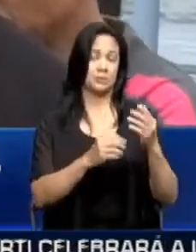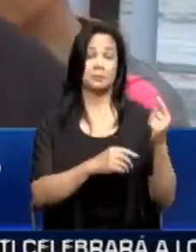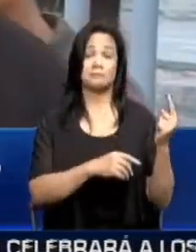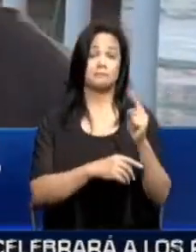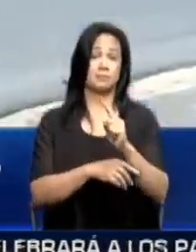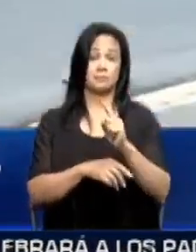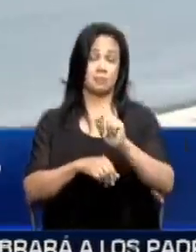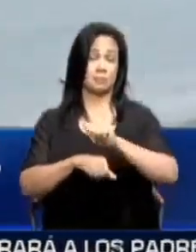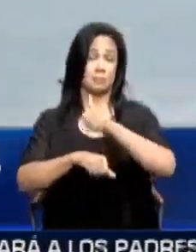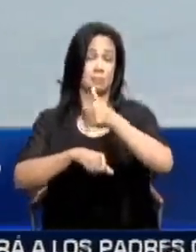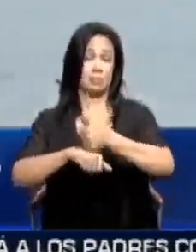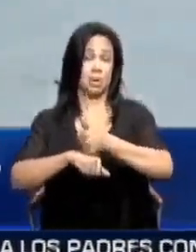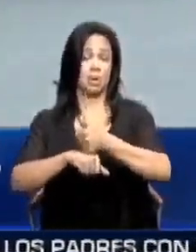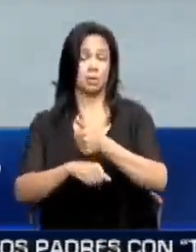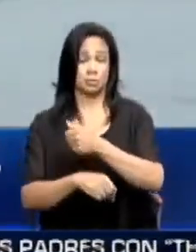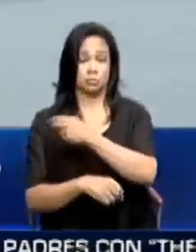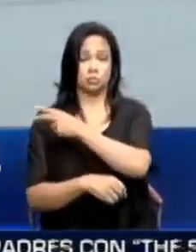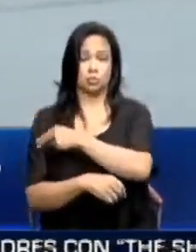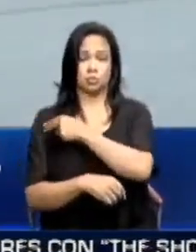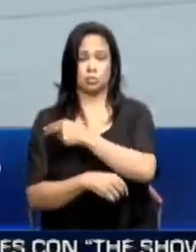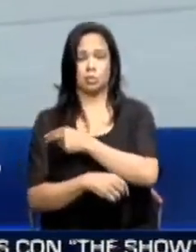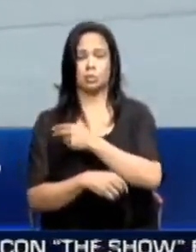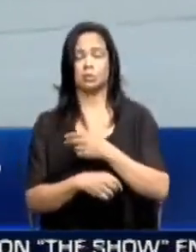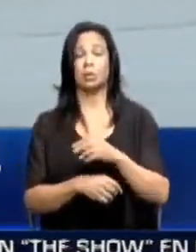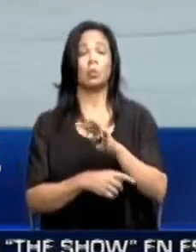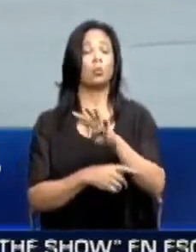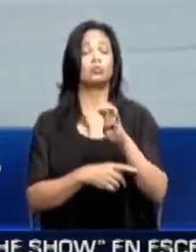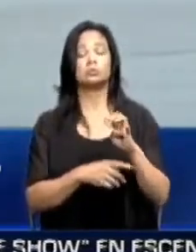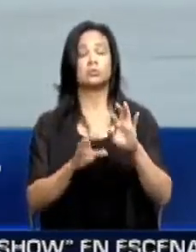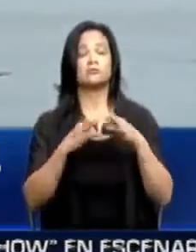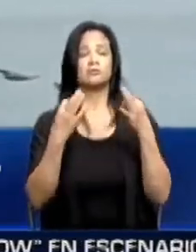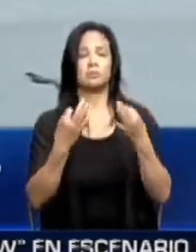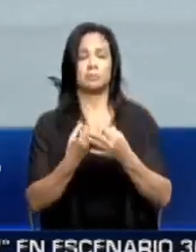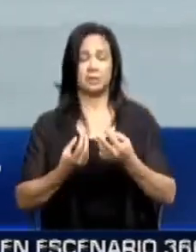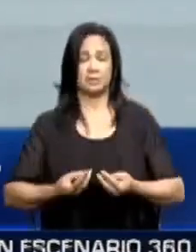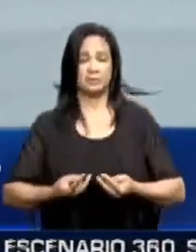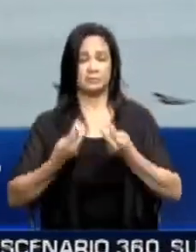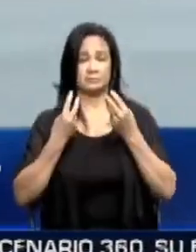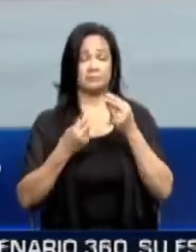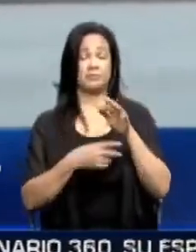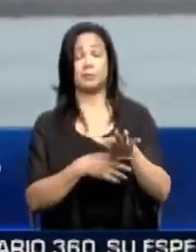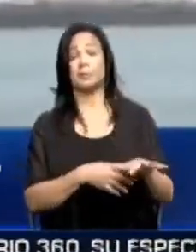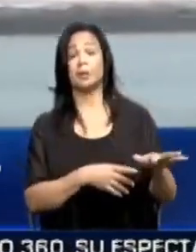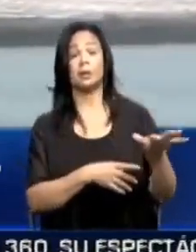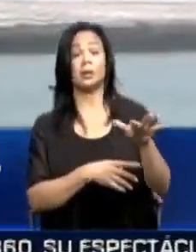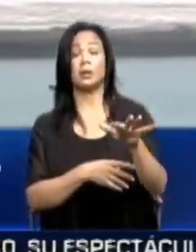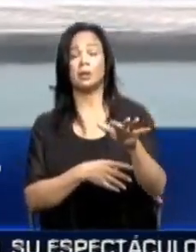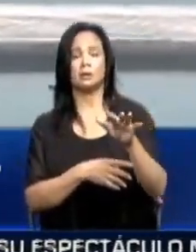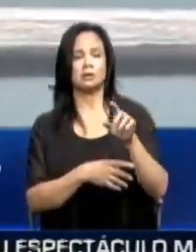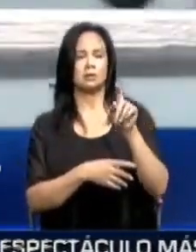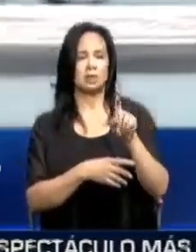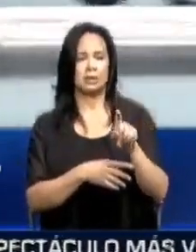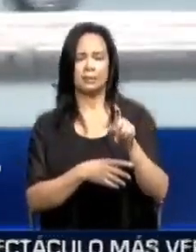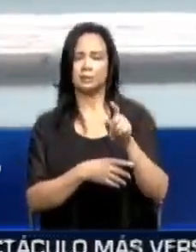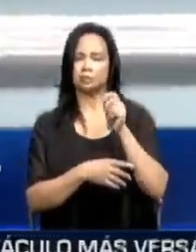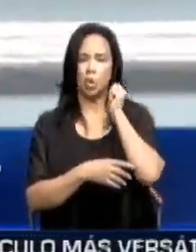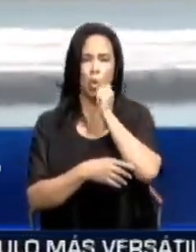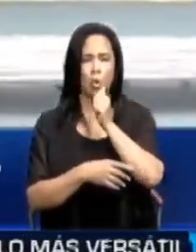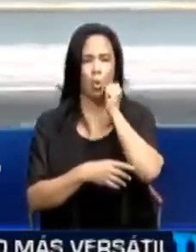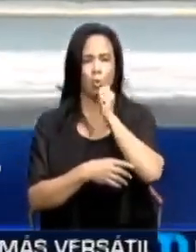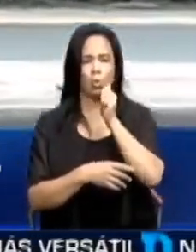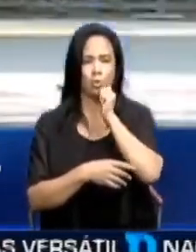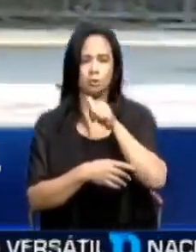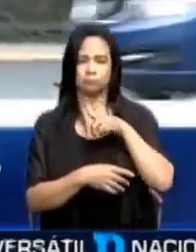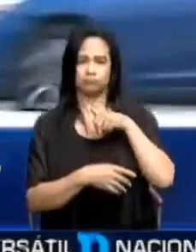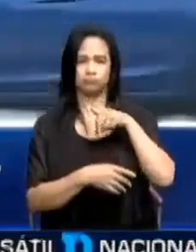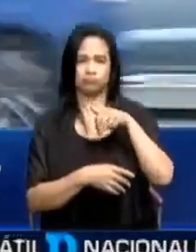una cita médica. Aseguran que las más de 400 familias que residen en Villa Los Milagros deben exponerse cada día al